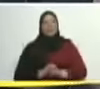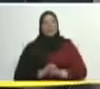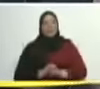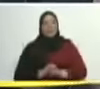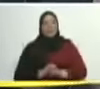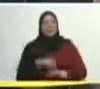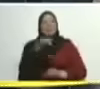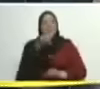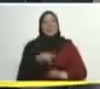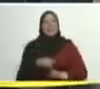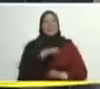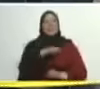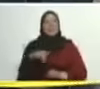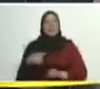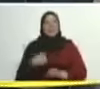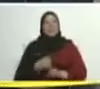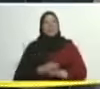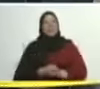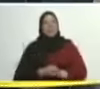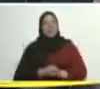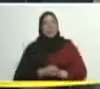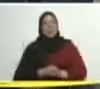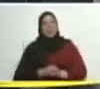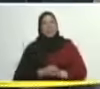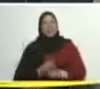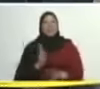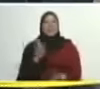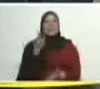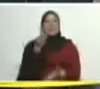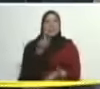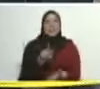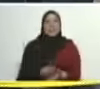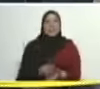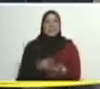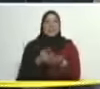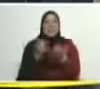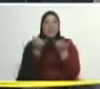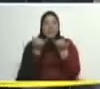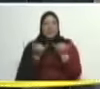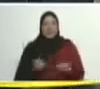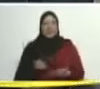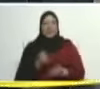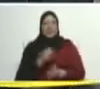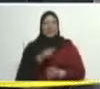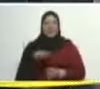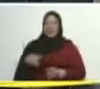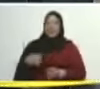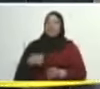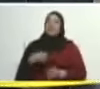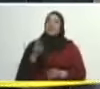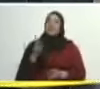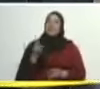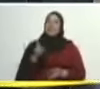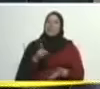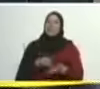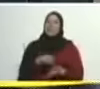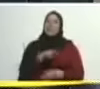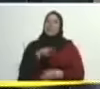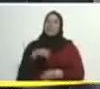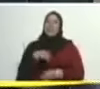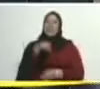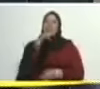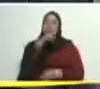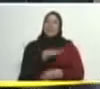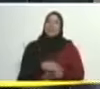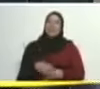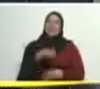que ustedes puedan participar y envíen delegados de alto nivel a esta reunión y pueden